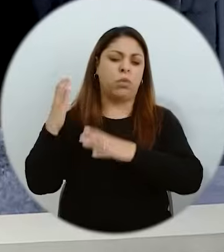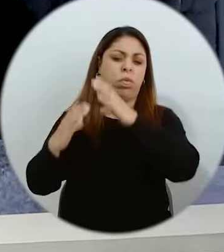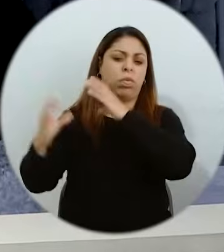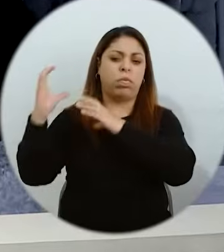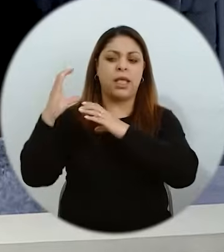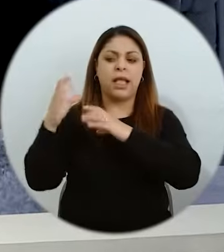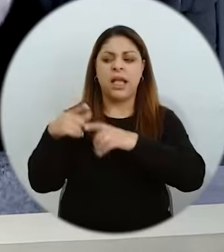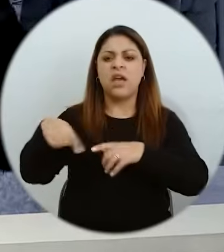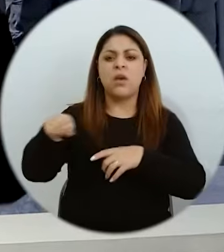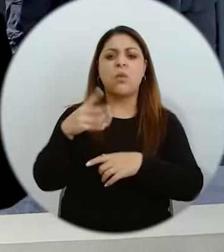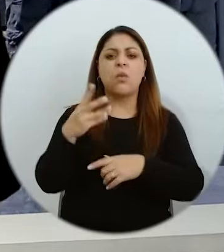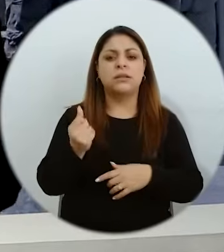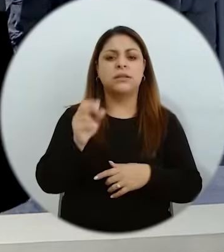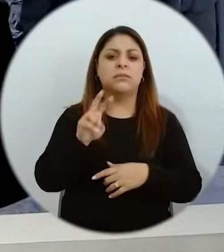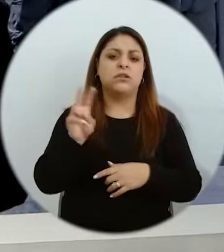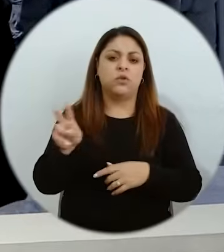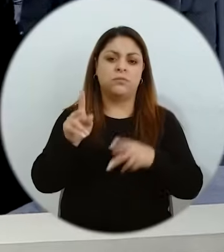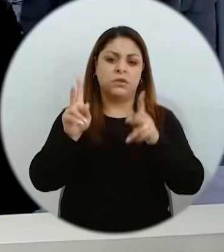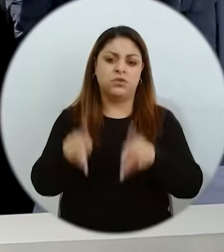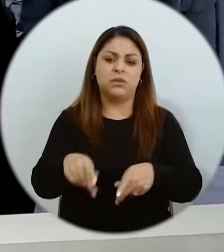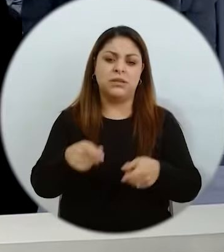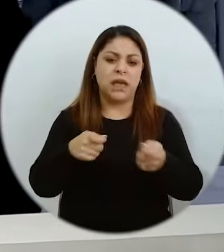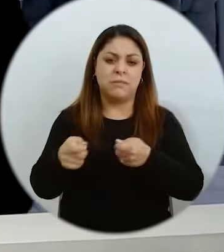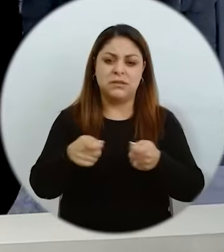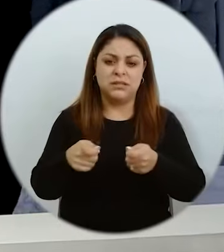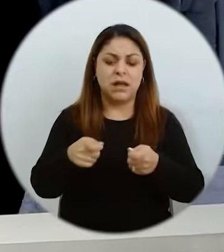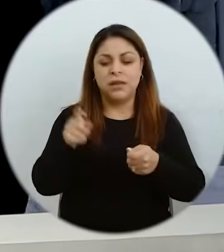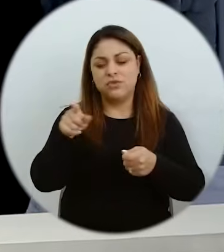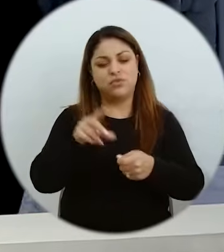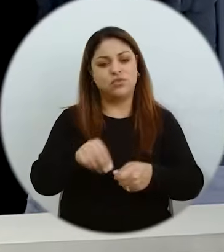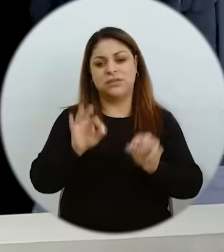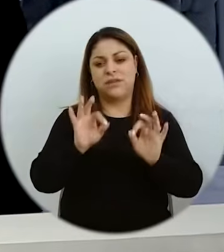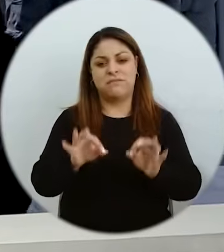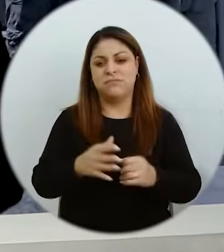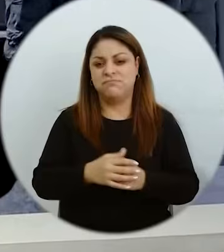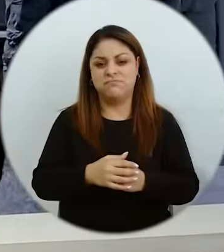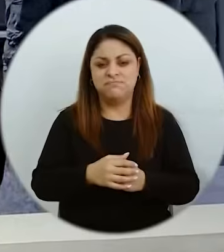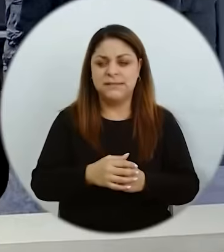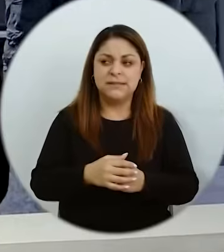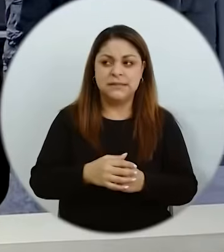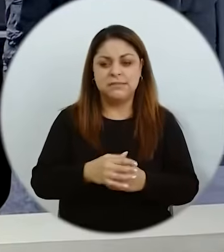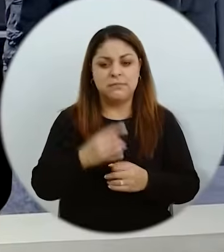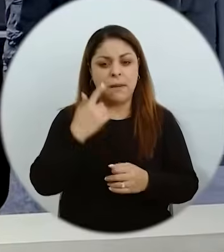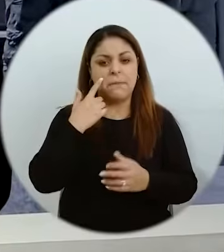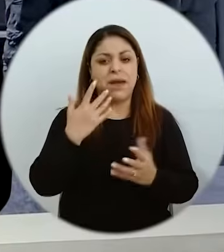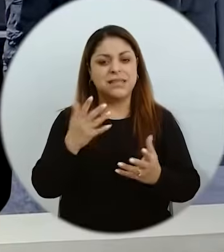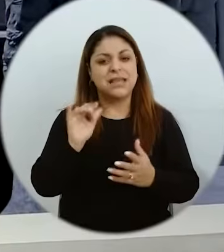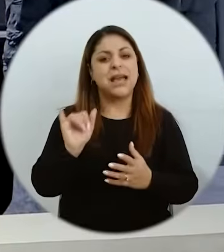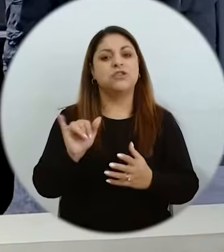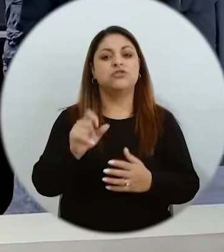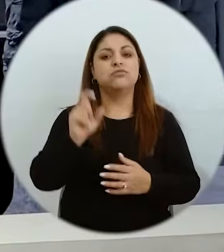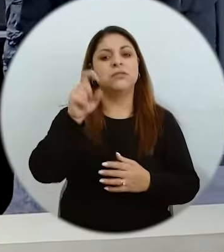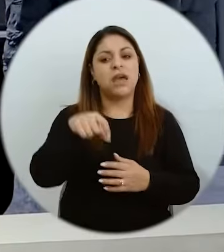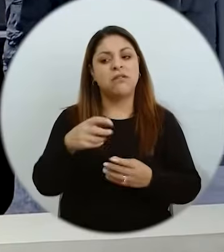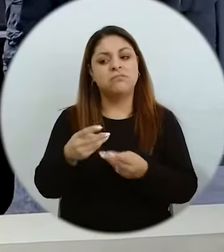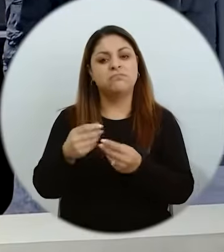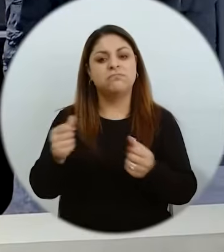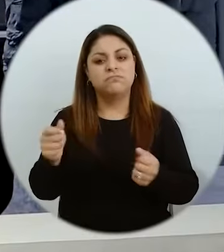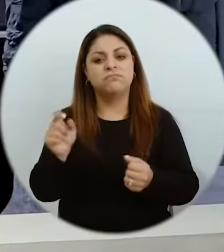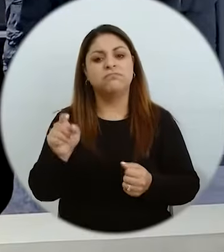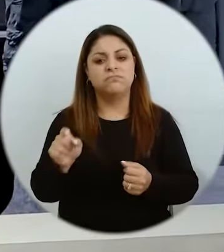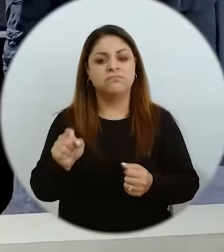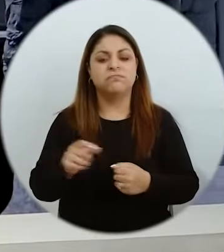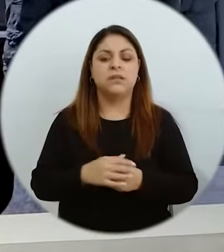de funciones en 22 personas que administran y juzgan. Eso no está bien en principio. Me parece